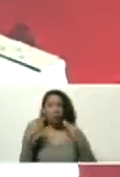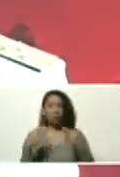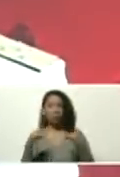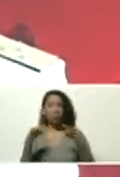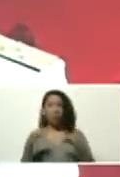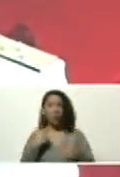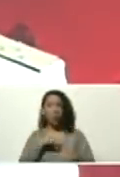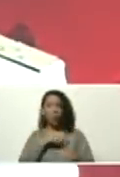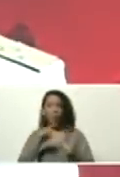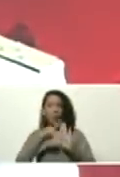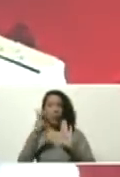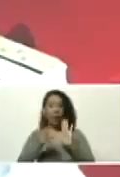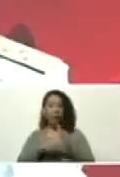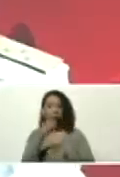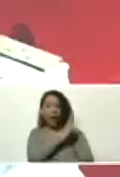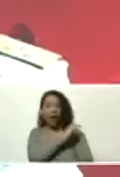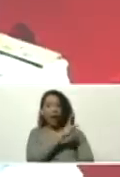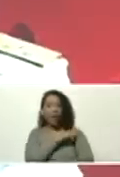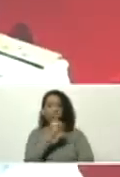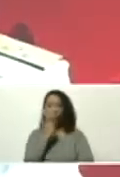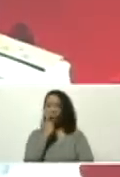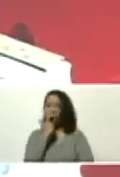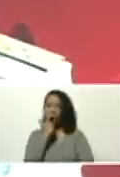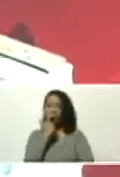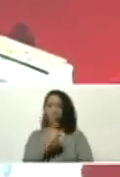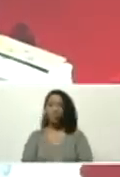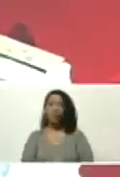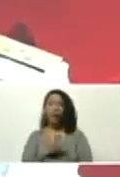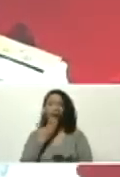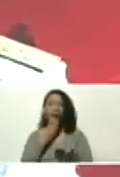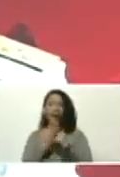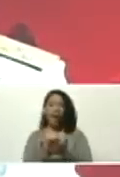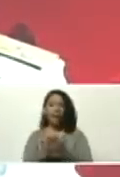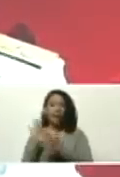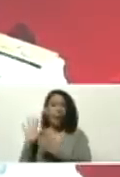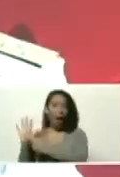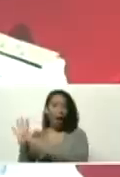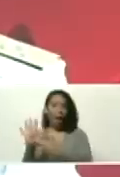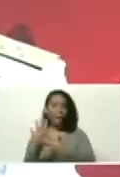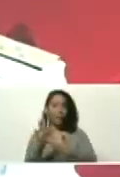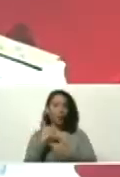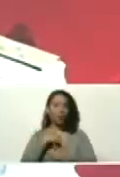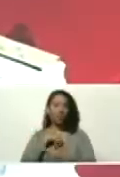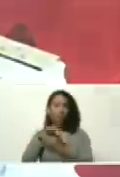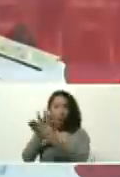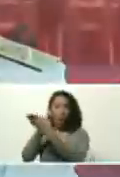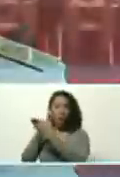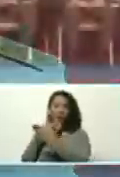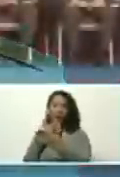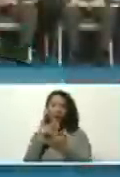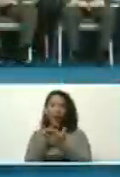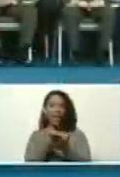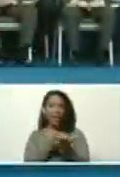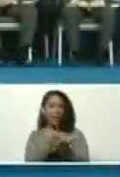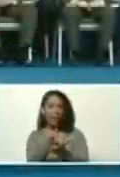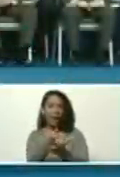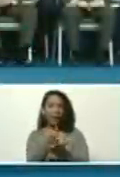nuestro general en jefe Vladimir Padrino López. Gracias por su ejemplo, gracias por su